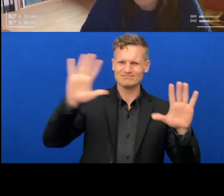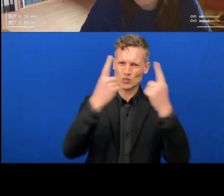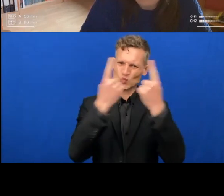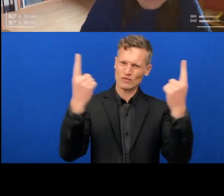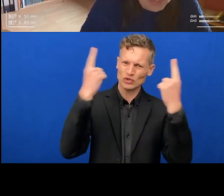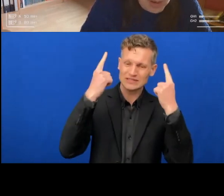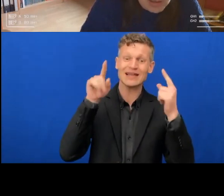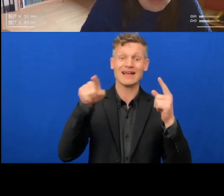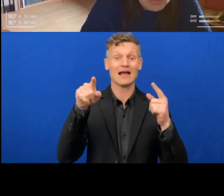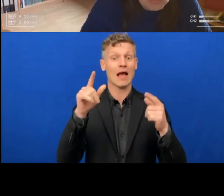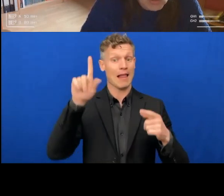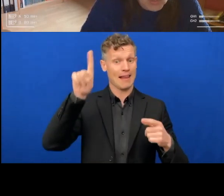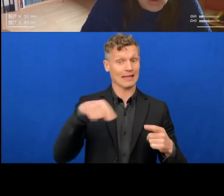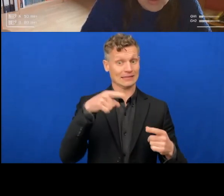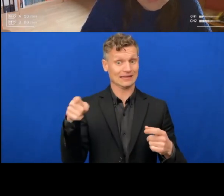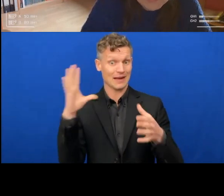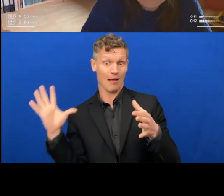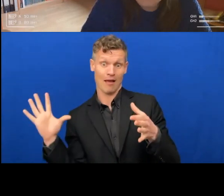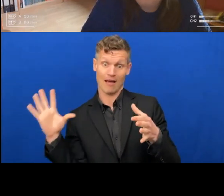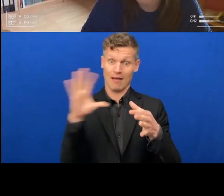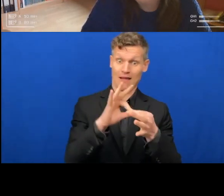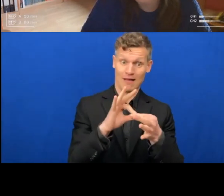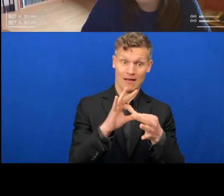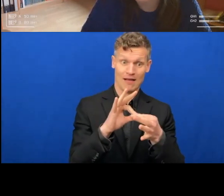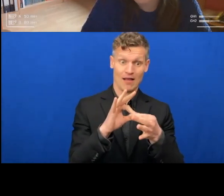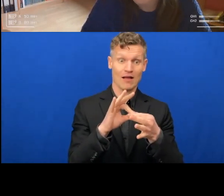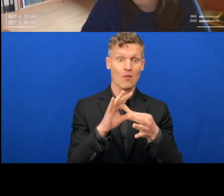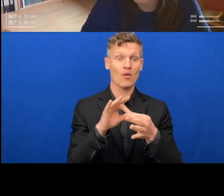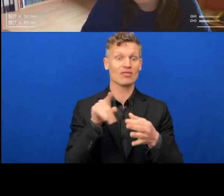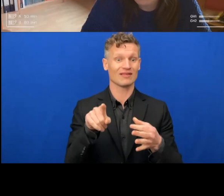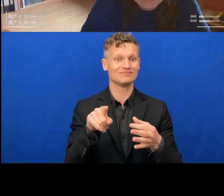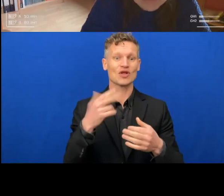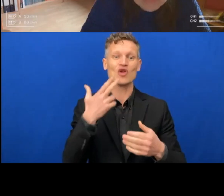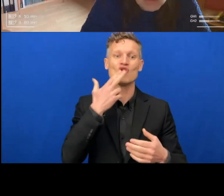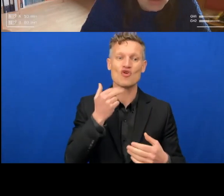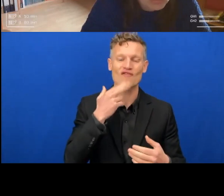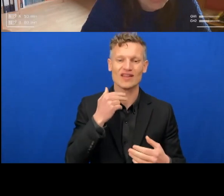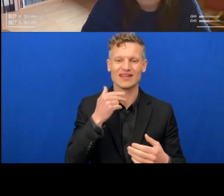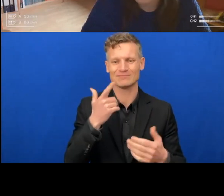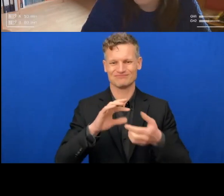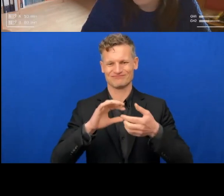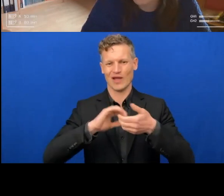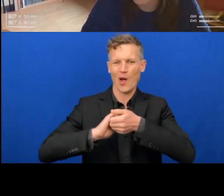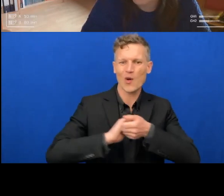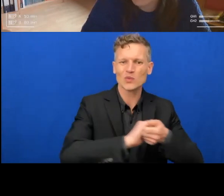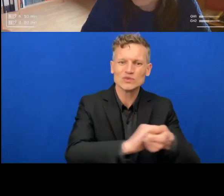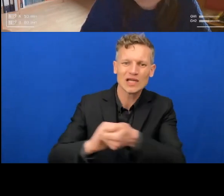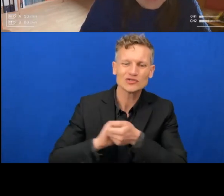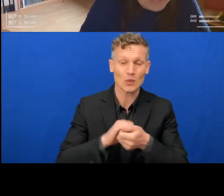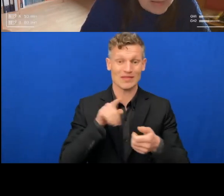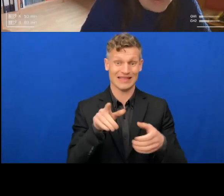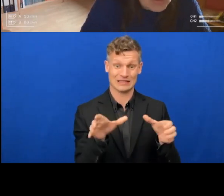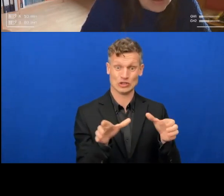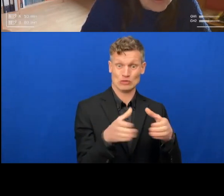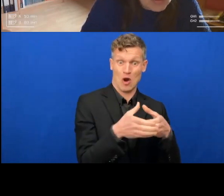era parte de la asociación KU Leuven y estaba en proceso de integrarse en